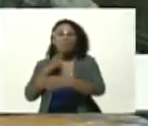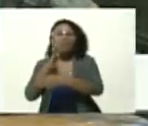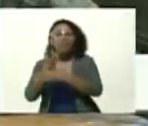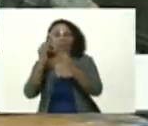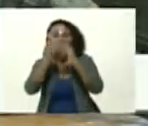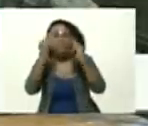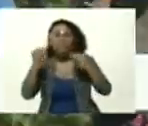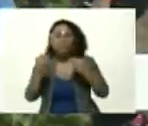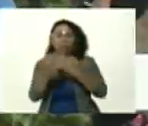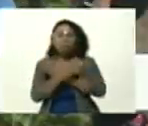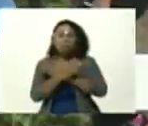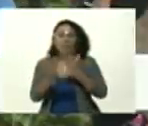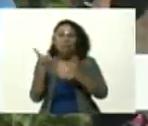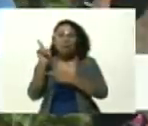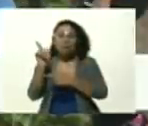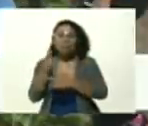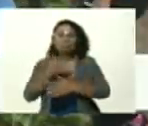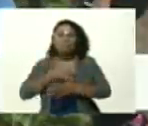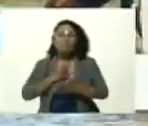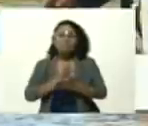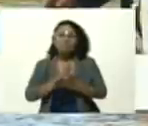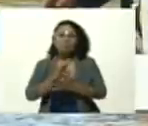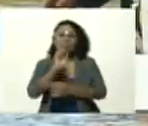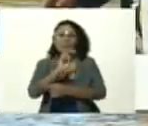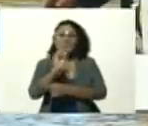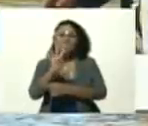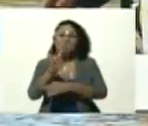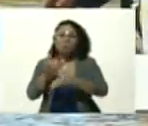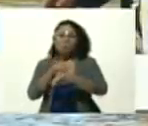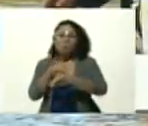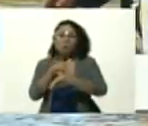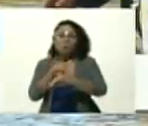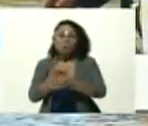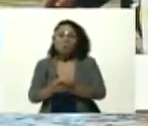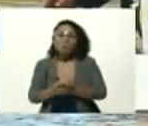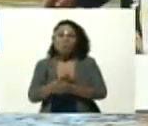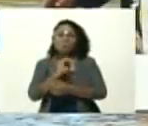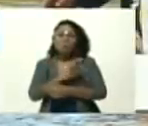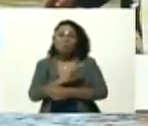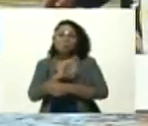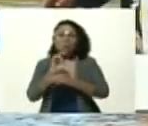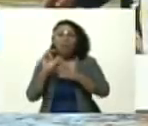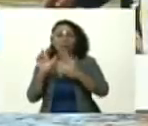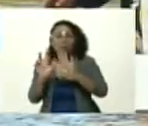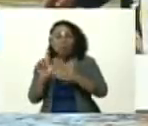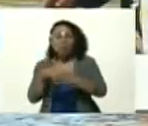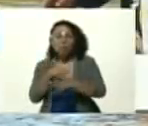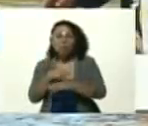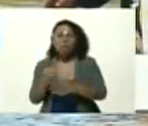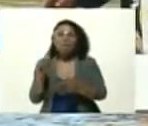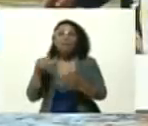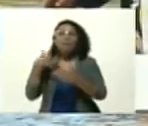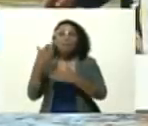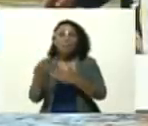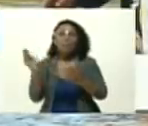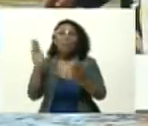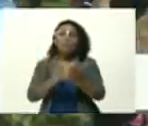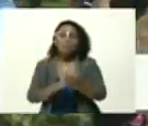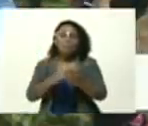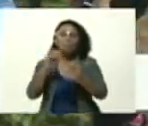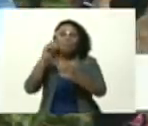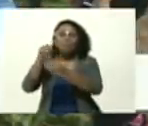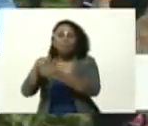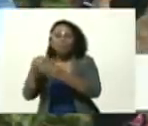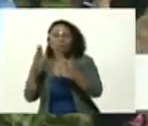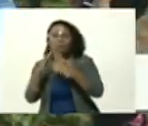refugios solidarios, ahí van a estar tranquilos 24 horas, 48 horas, lo que haga falta, y vuelven a sus casas.